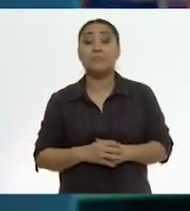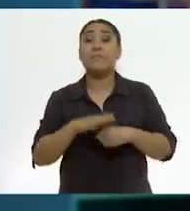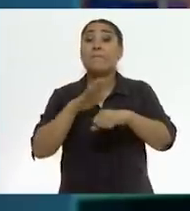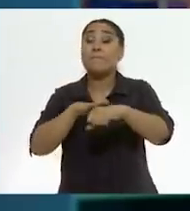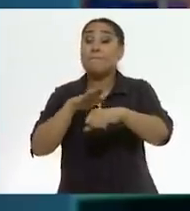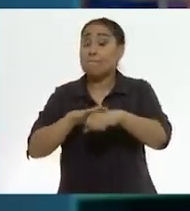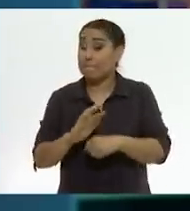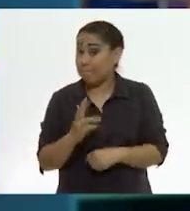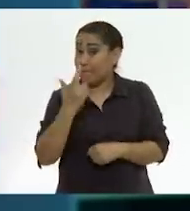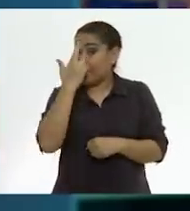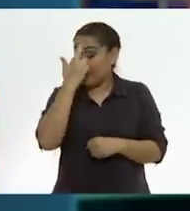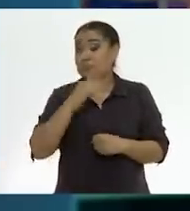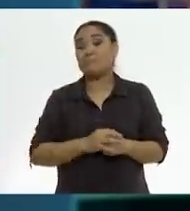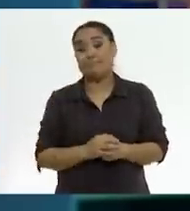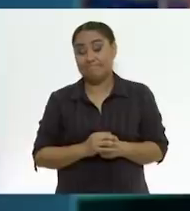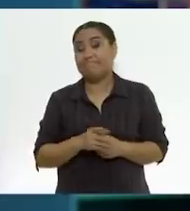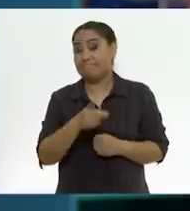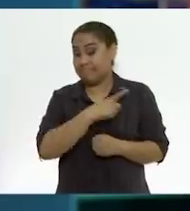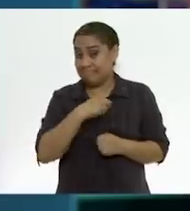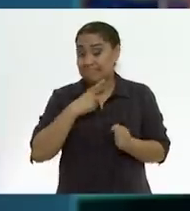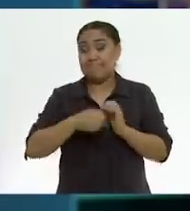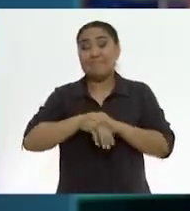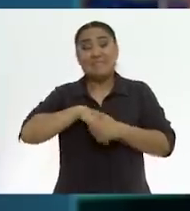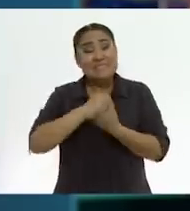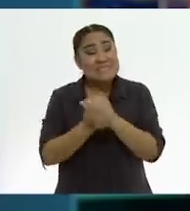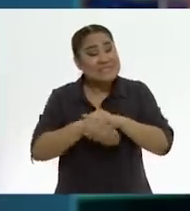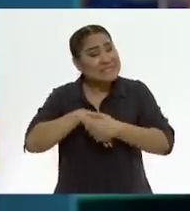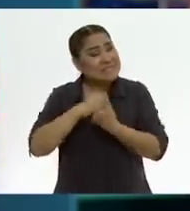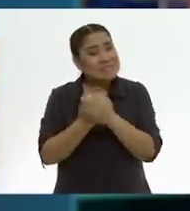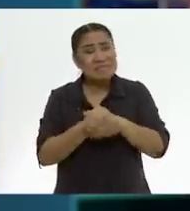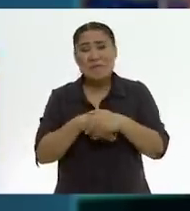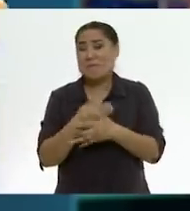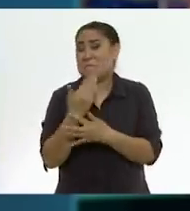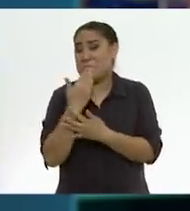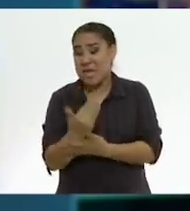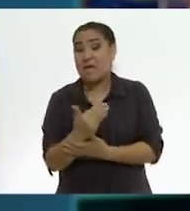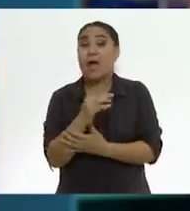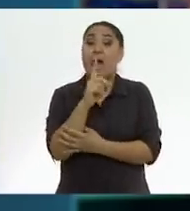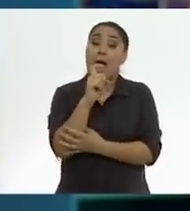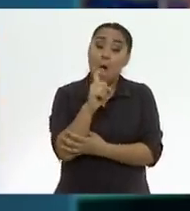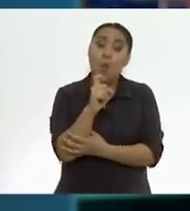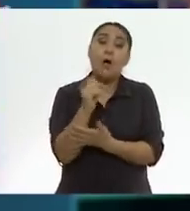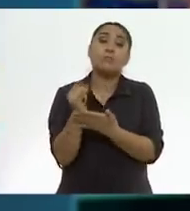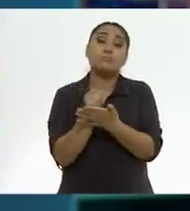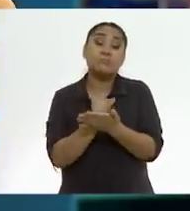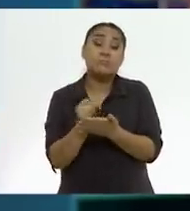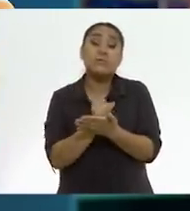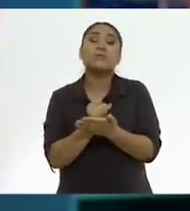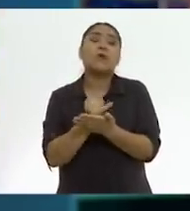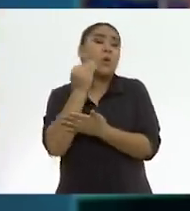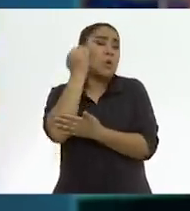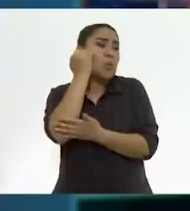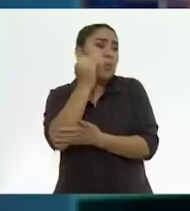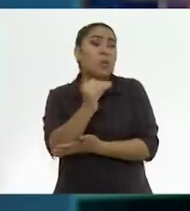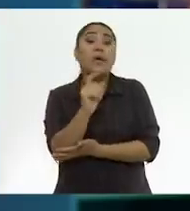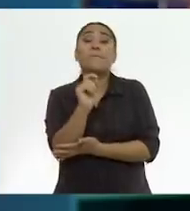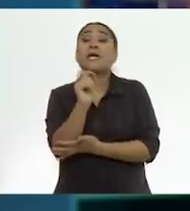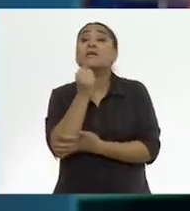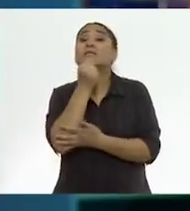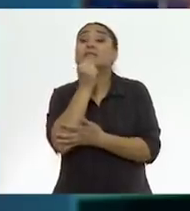Recuerda que es importante lavar muy bien tus manos con agua y jabón durante 20